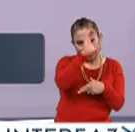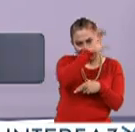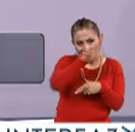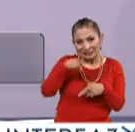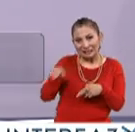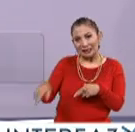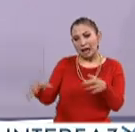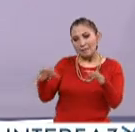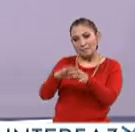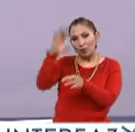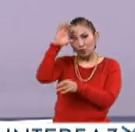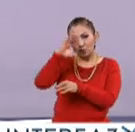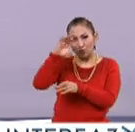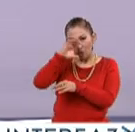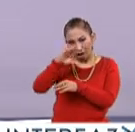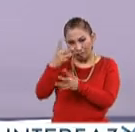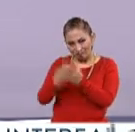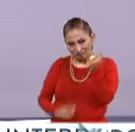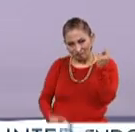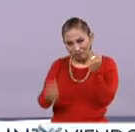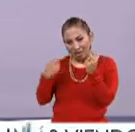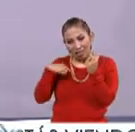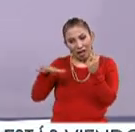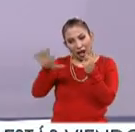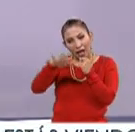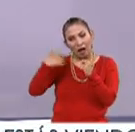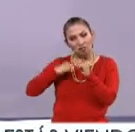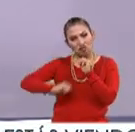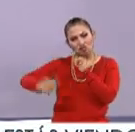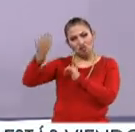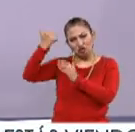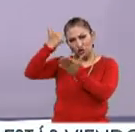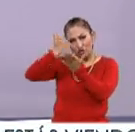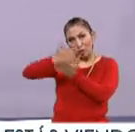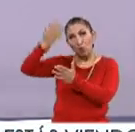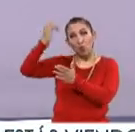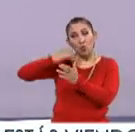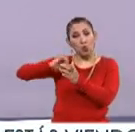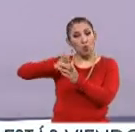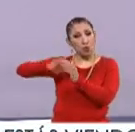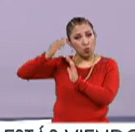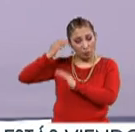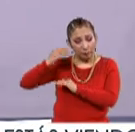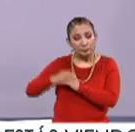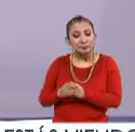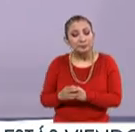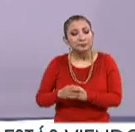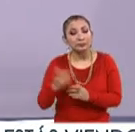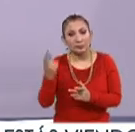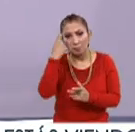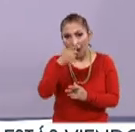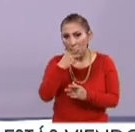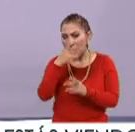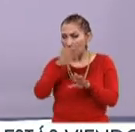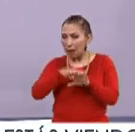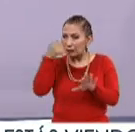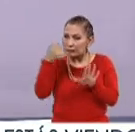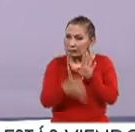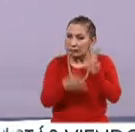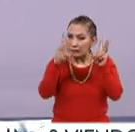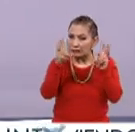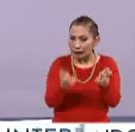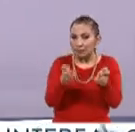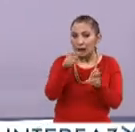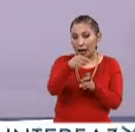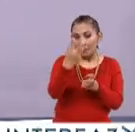ciencia y pues la cultura de las civilizaciones precolombinas, de las civilizaciones antiguas. Y para hablarnos un poquito más sobre